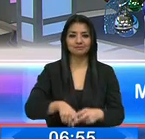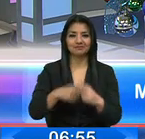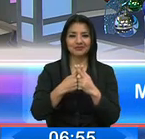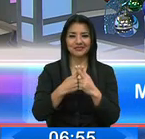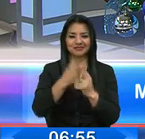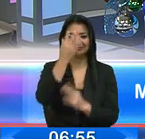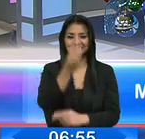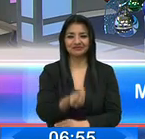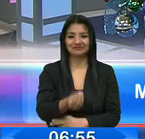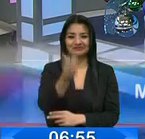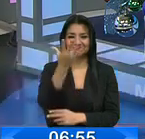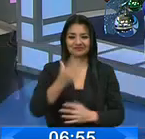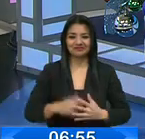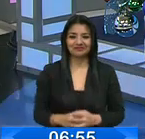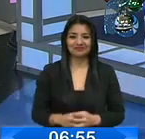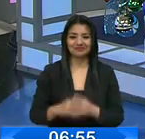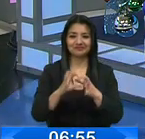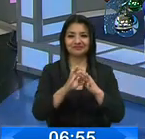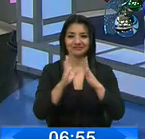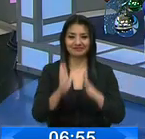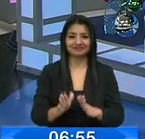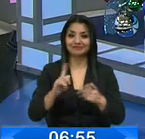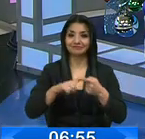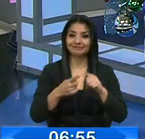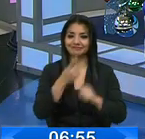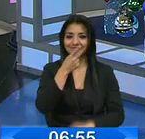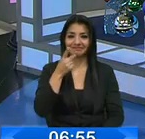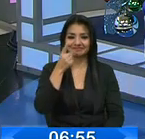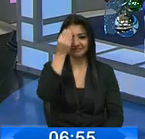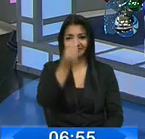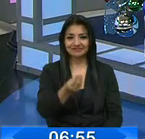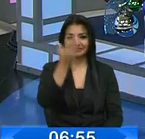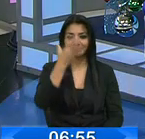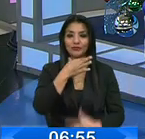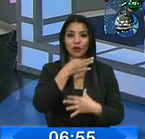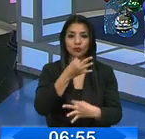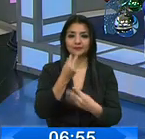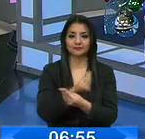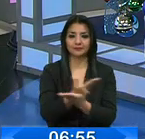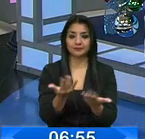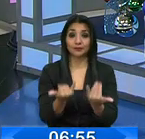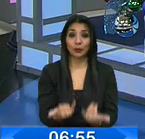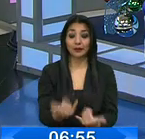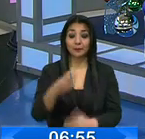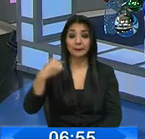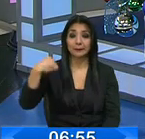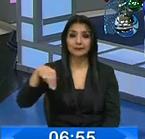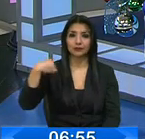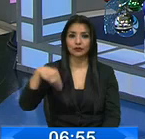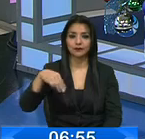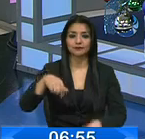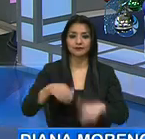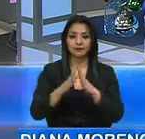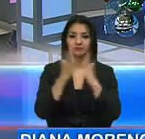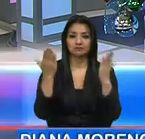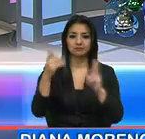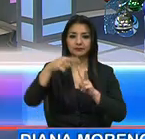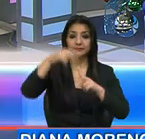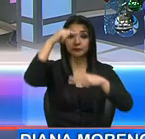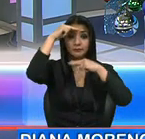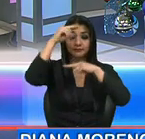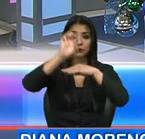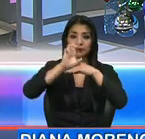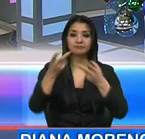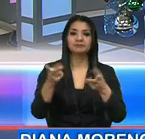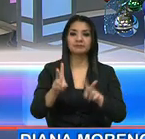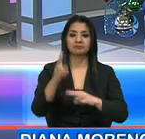días. Robert, Dianita, amigos televidentes, muy buenos días. Qué gusto poder compartir con ustedes en este día miércoles en el Comercio TV con todas las noticias del ámbito nacional